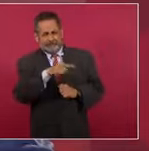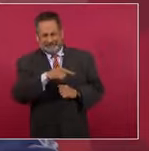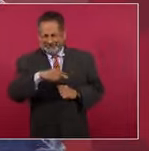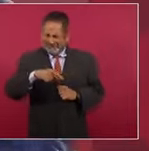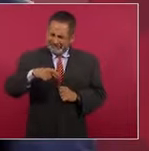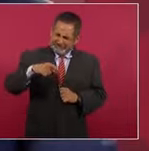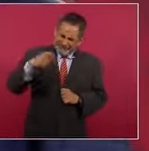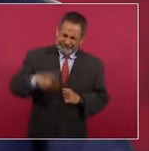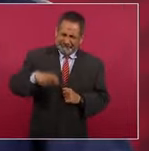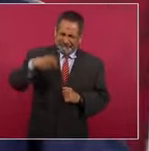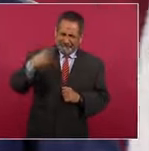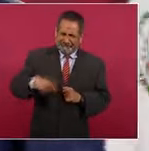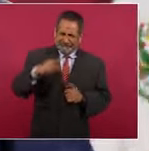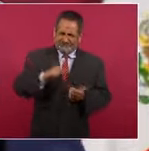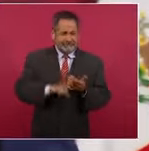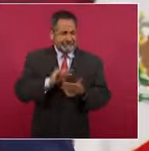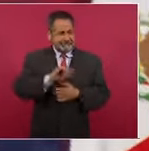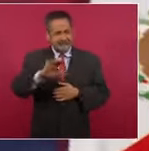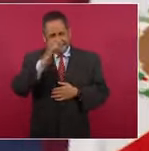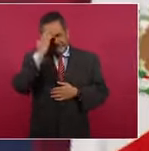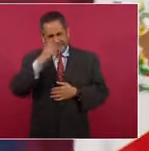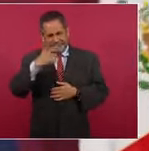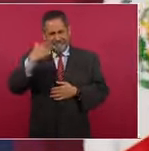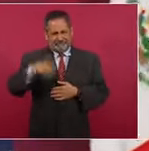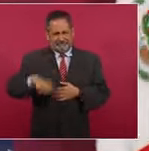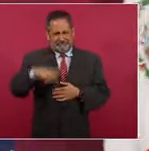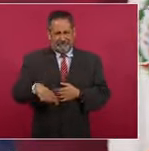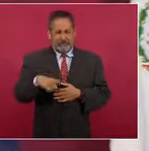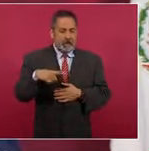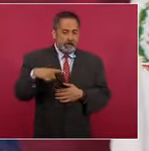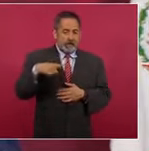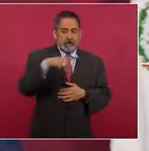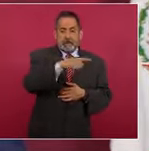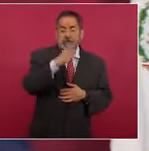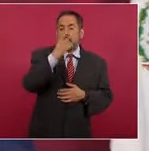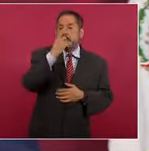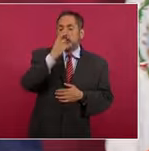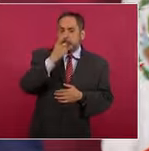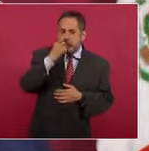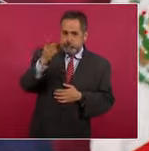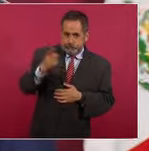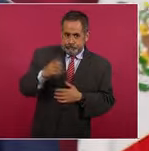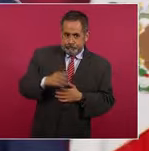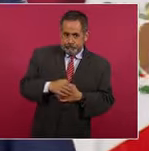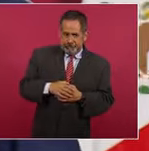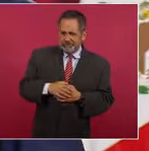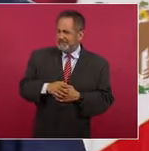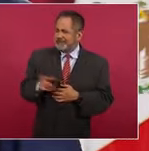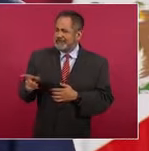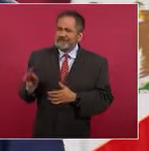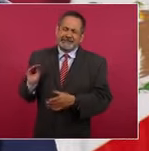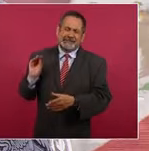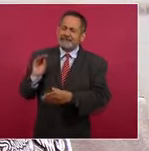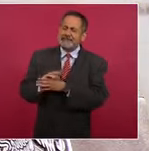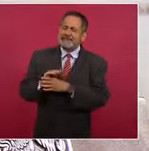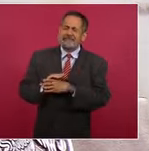ricos, multimillonarios, famosos, decía que no le hagas caso, dice,